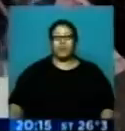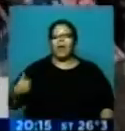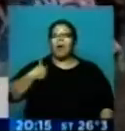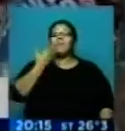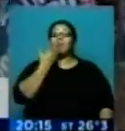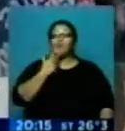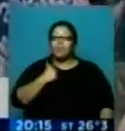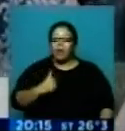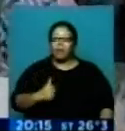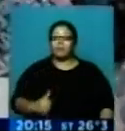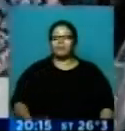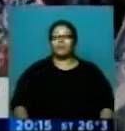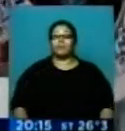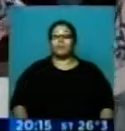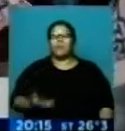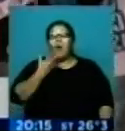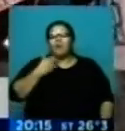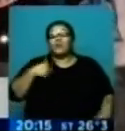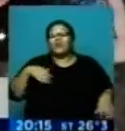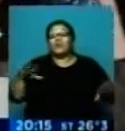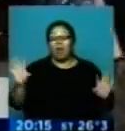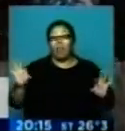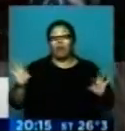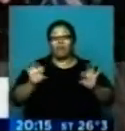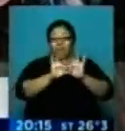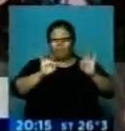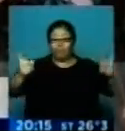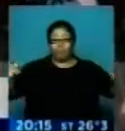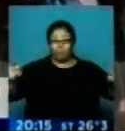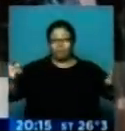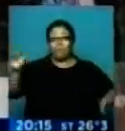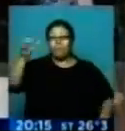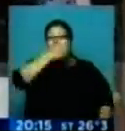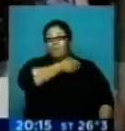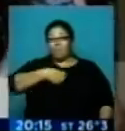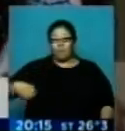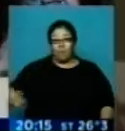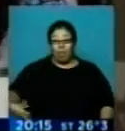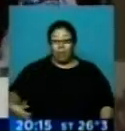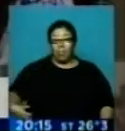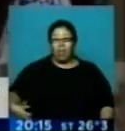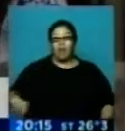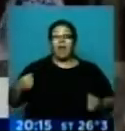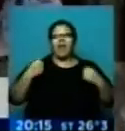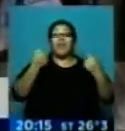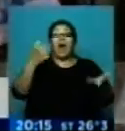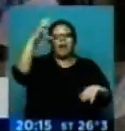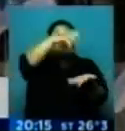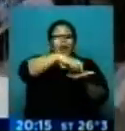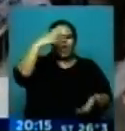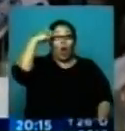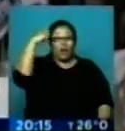poder entregar los atributos del mando ante la Asamblea